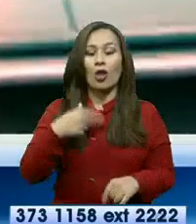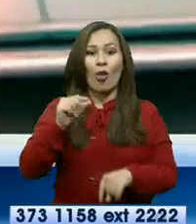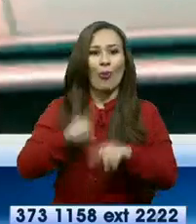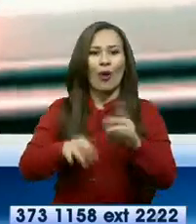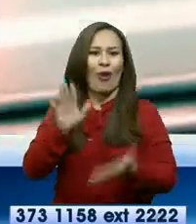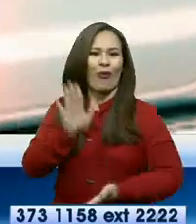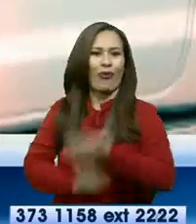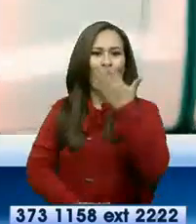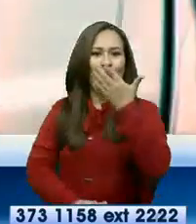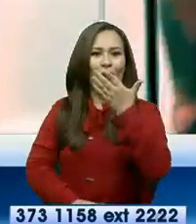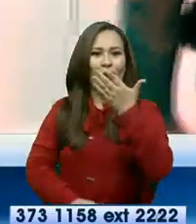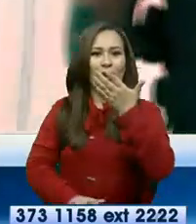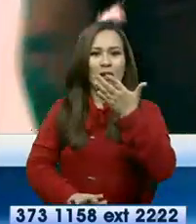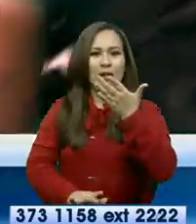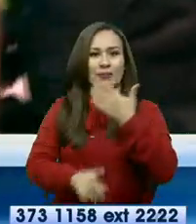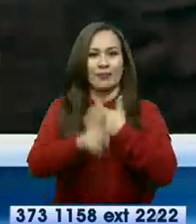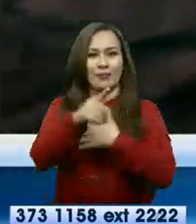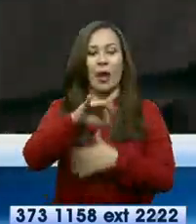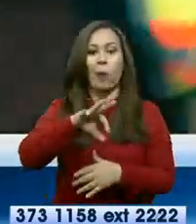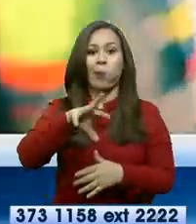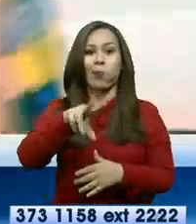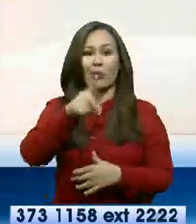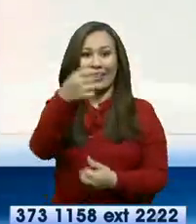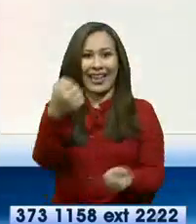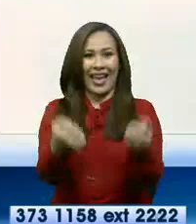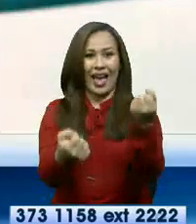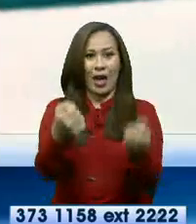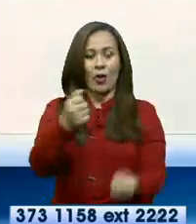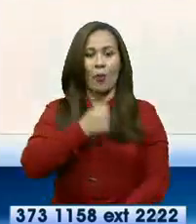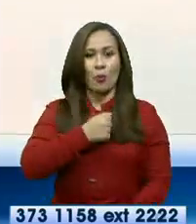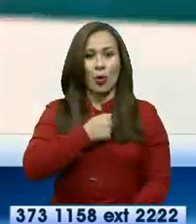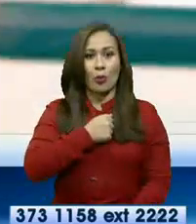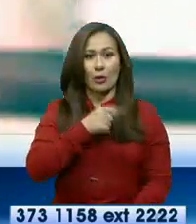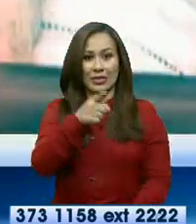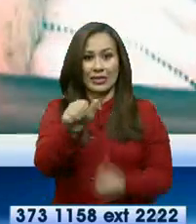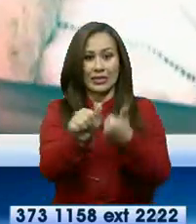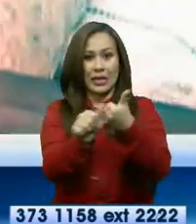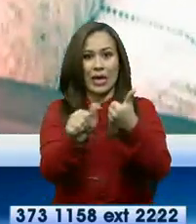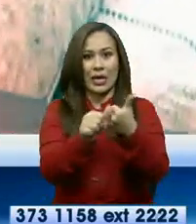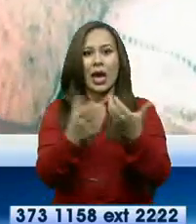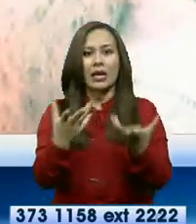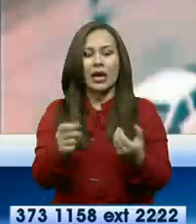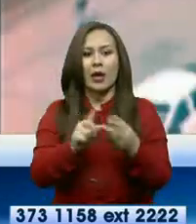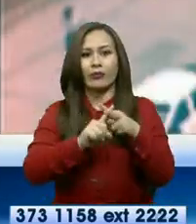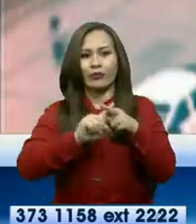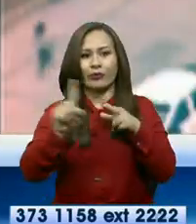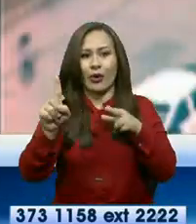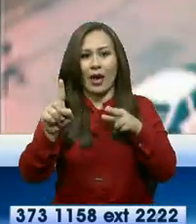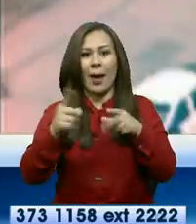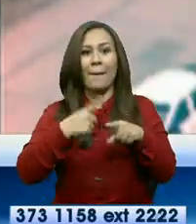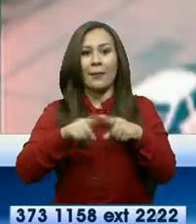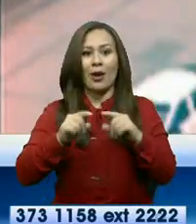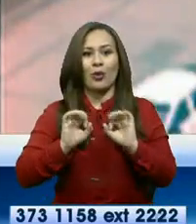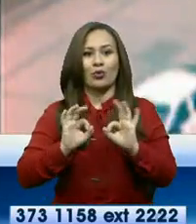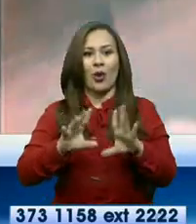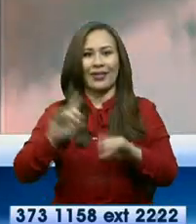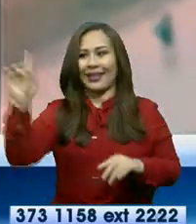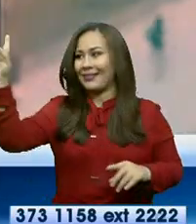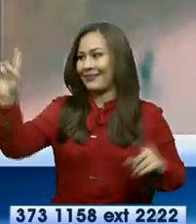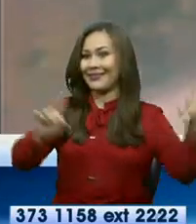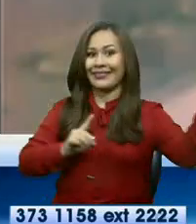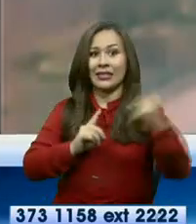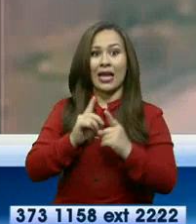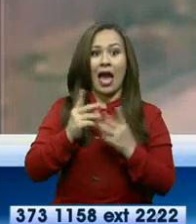en el patrullero, robaron esta camioneta que circulaba cerca e intentaron escapar. Pero la fuerza pública